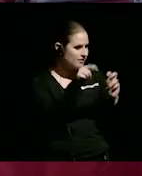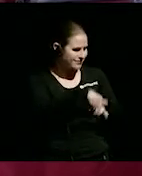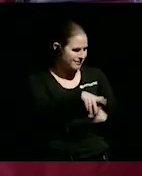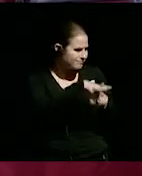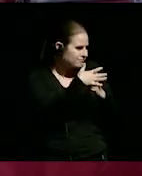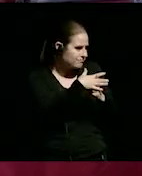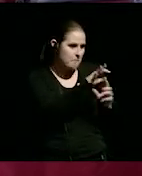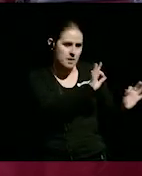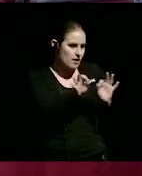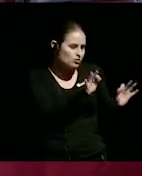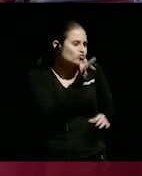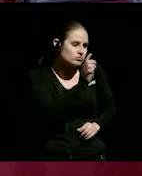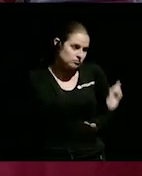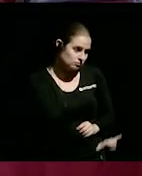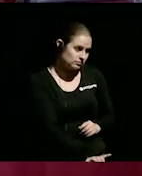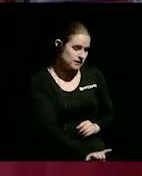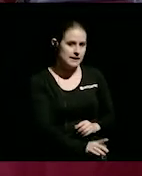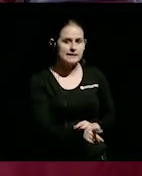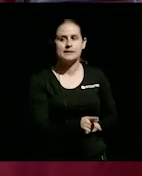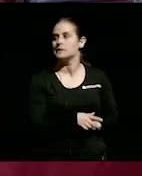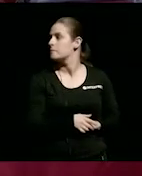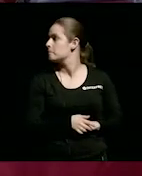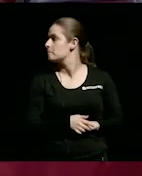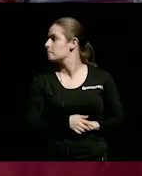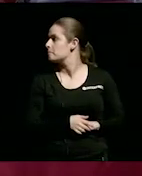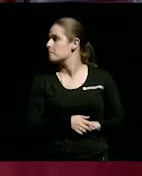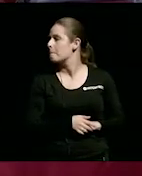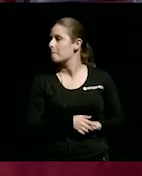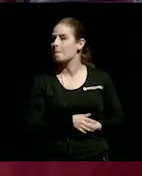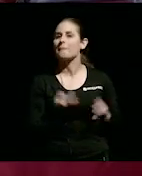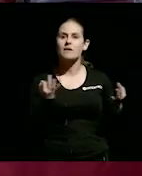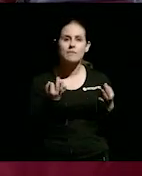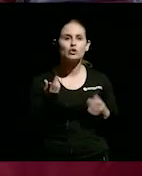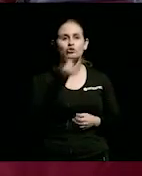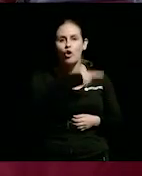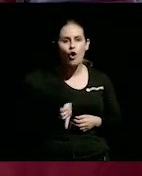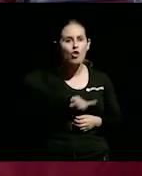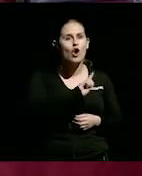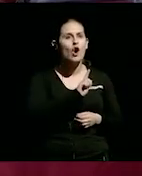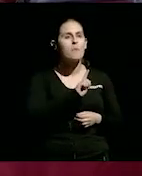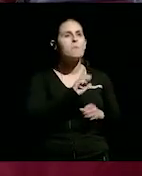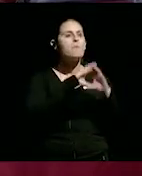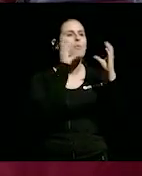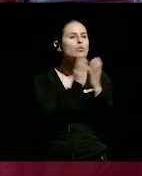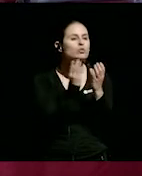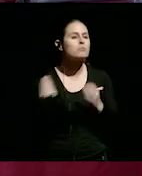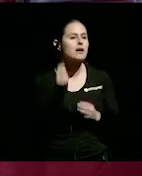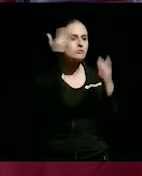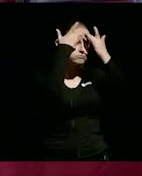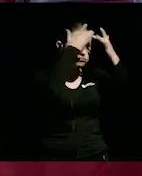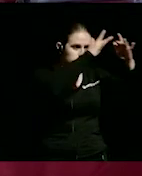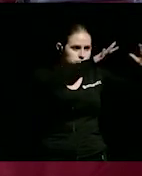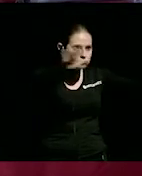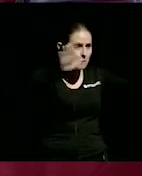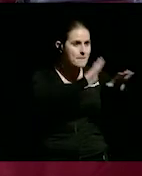desafortunadamente. Tenemos que concienciar para tener un mundo mejor y